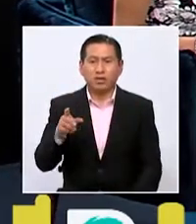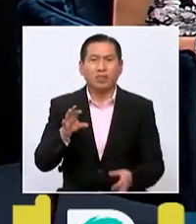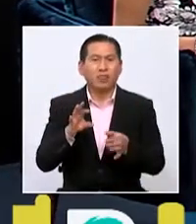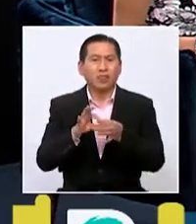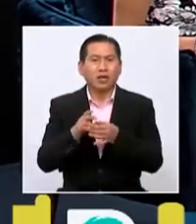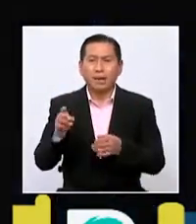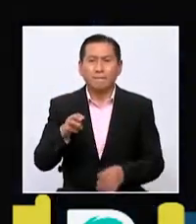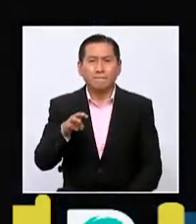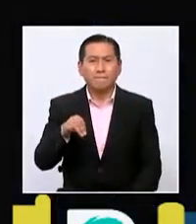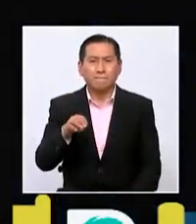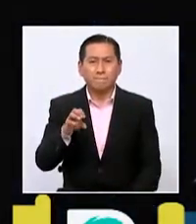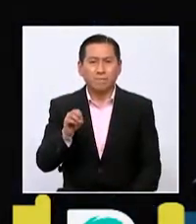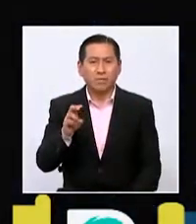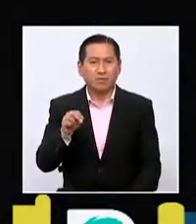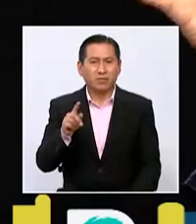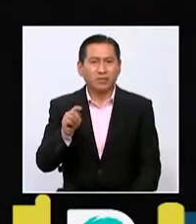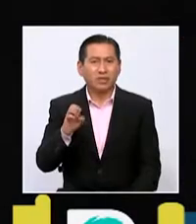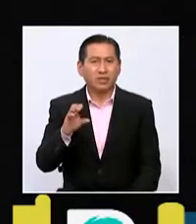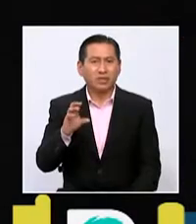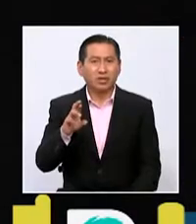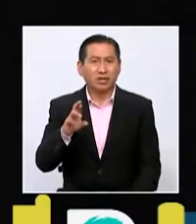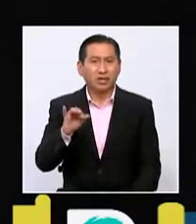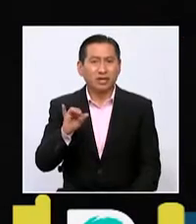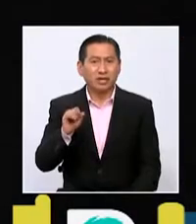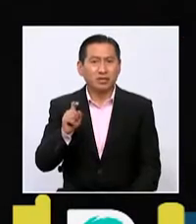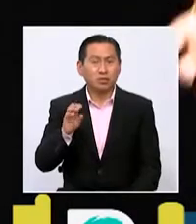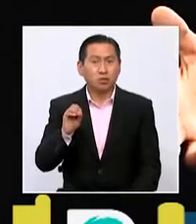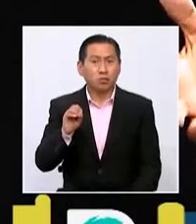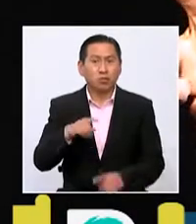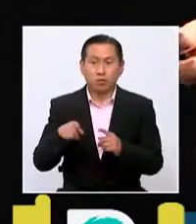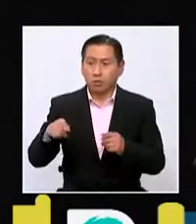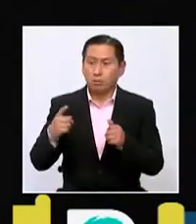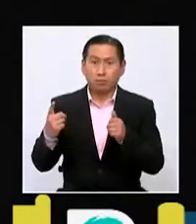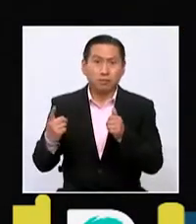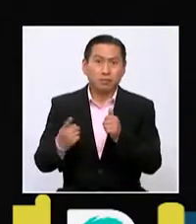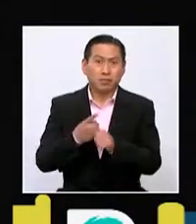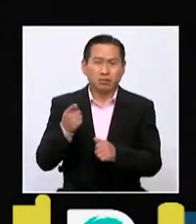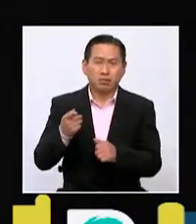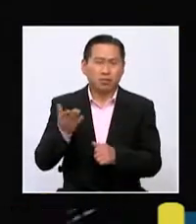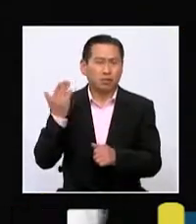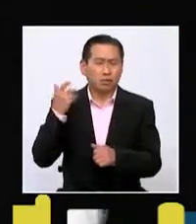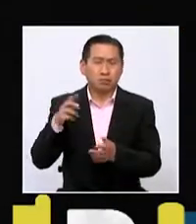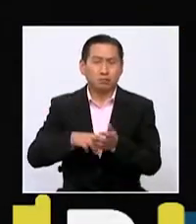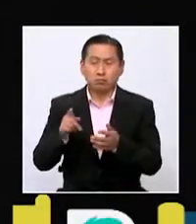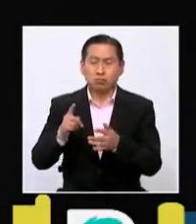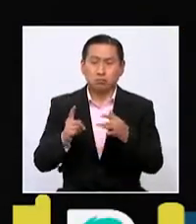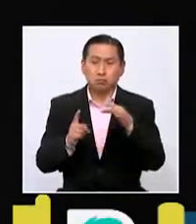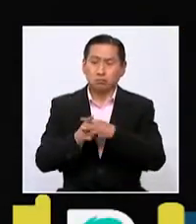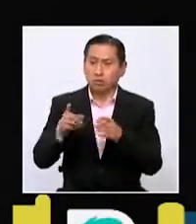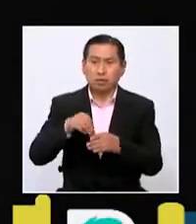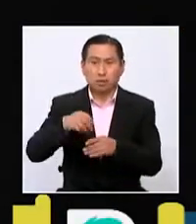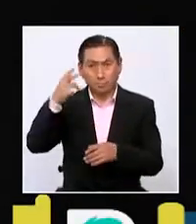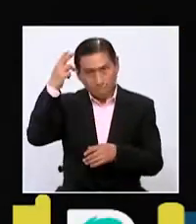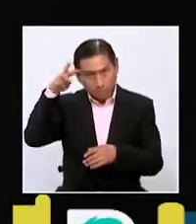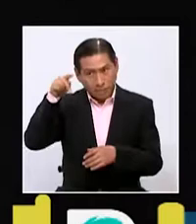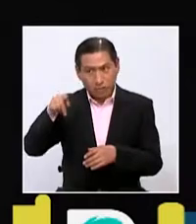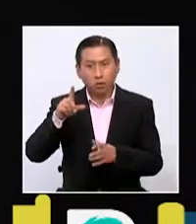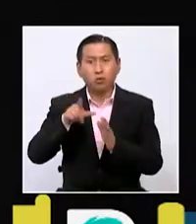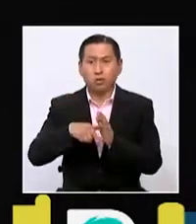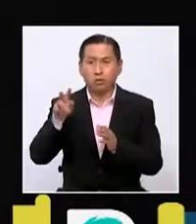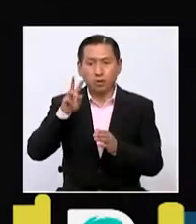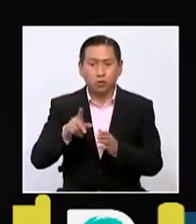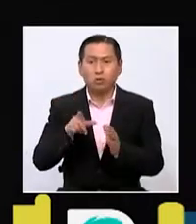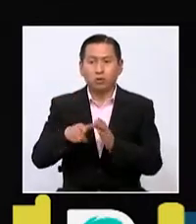allí se permeó el continente. El primero fue efectivamente México, después